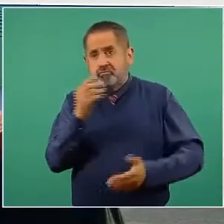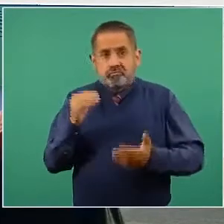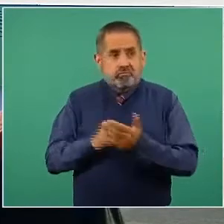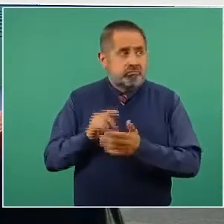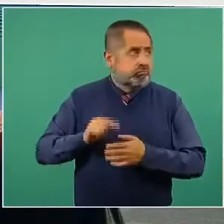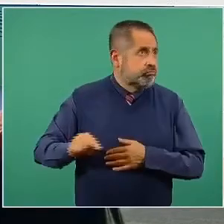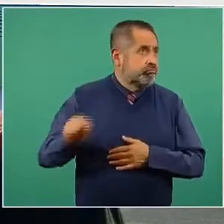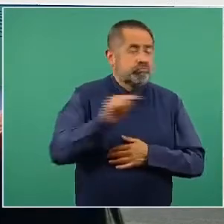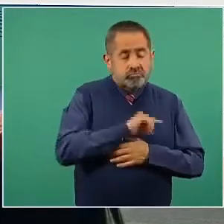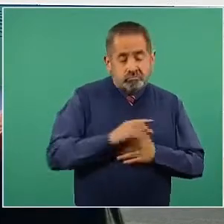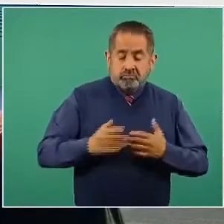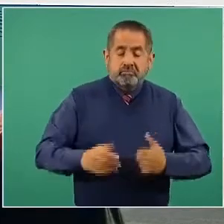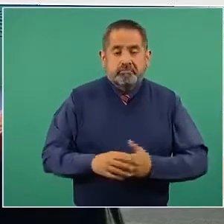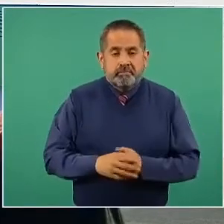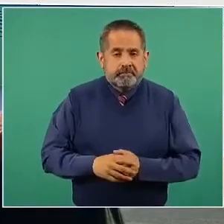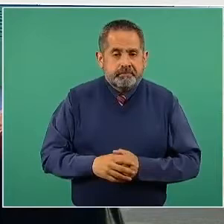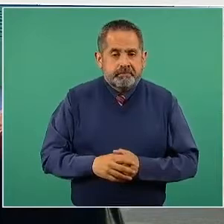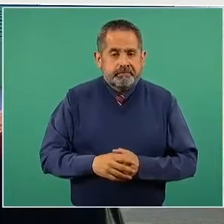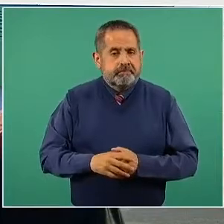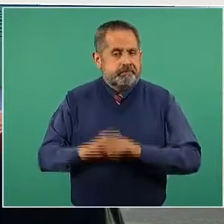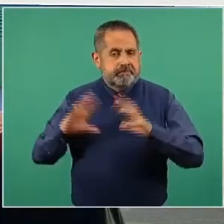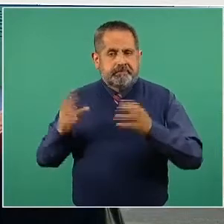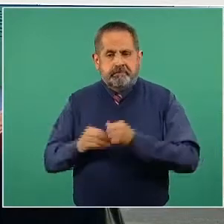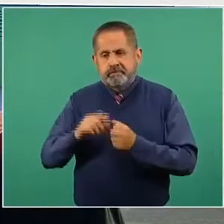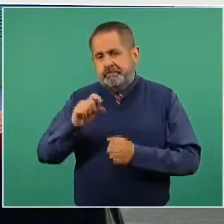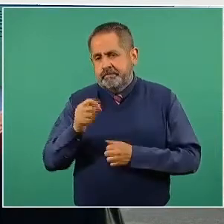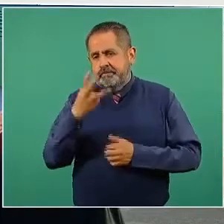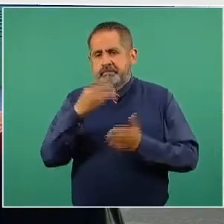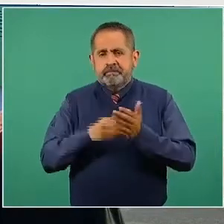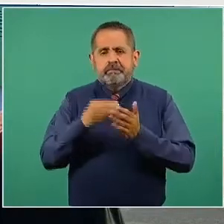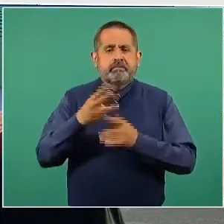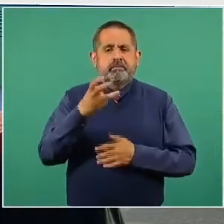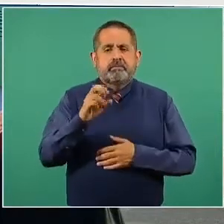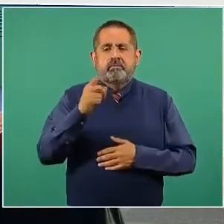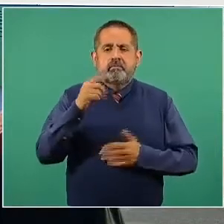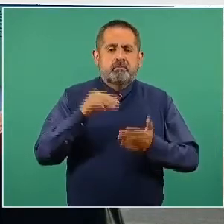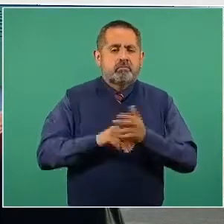con esas variaciones. En forma acumulativa,